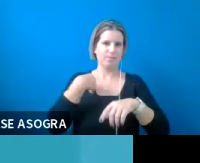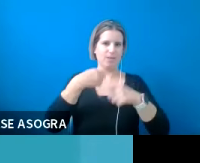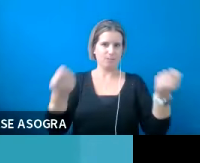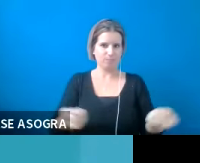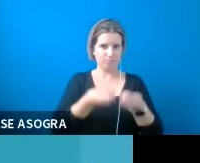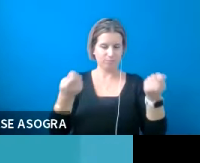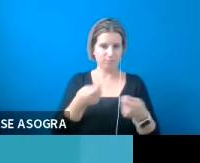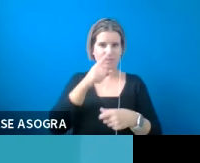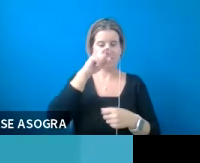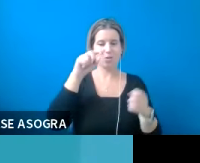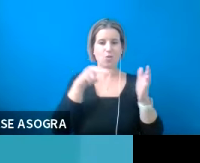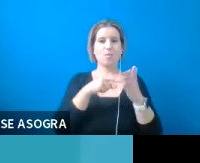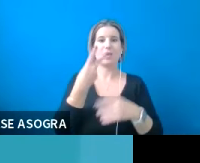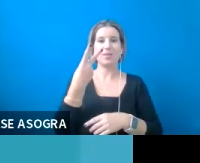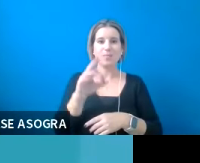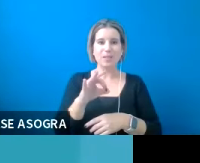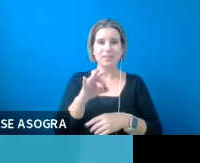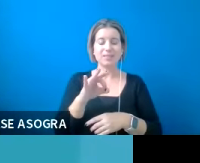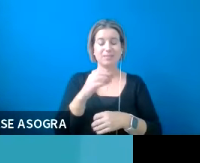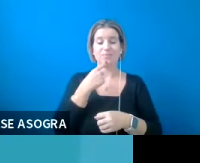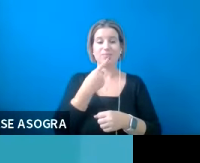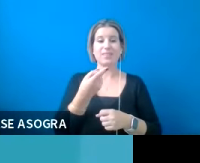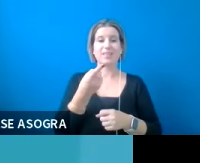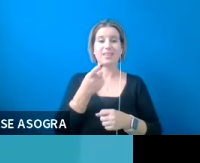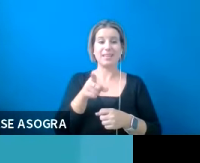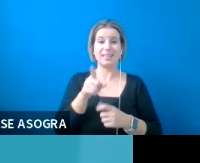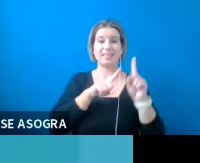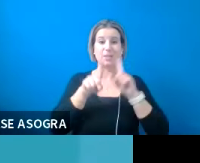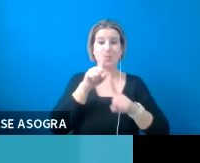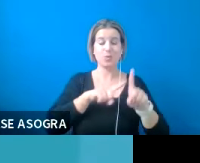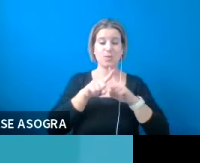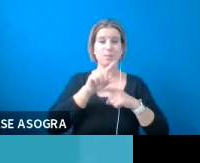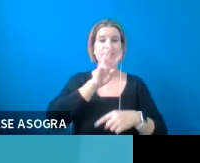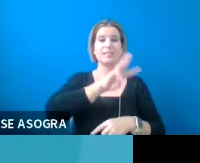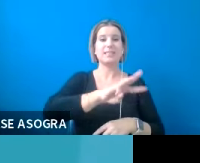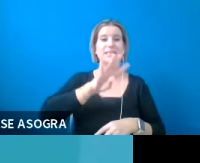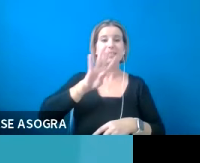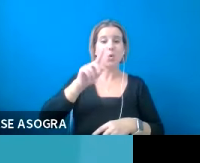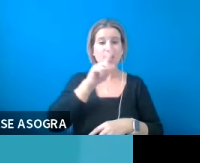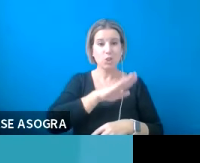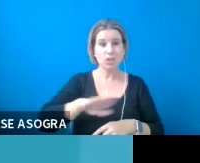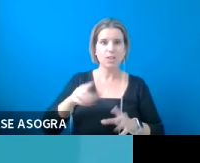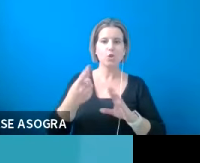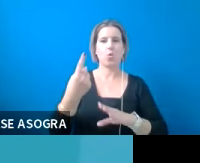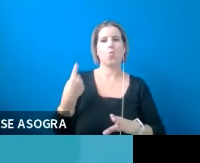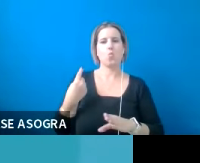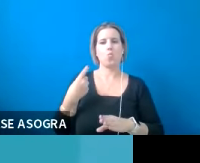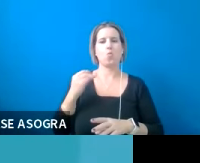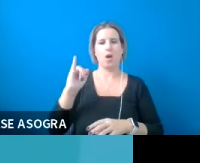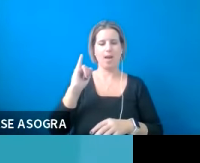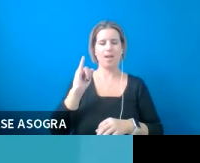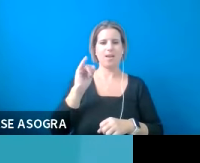el año 2020 se apuntaba que este trastorno afecta a uno de cada 34 niños y a una de cada